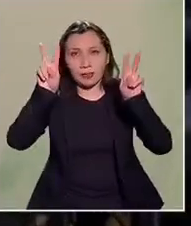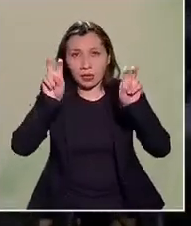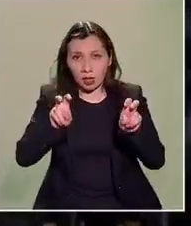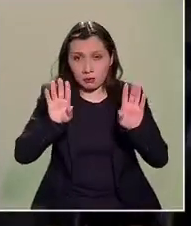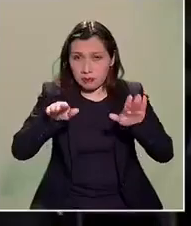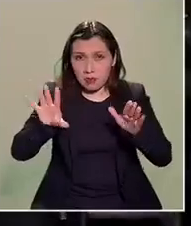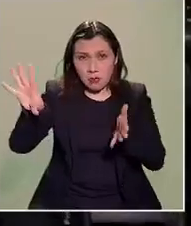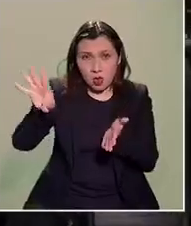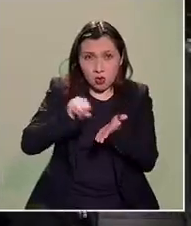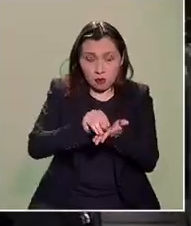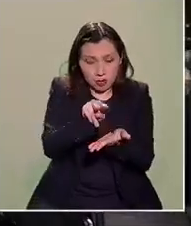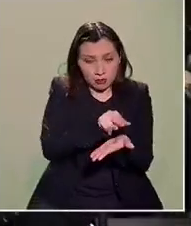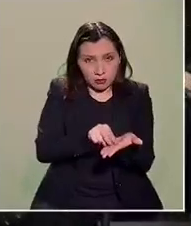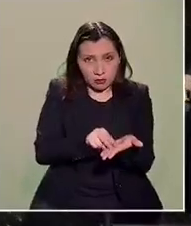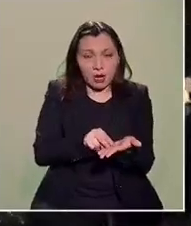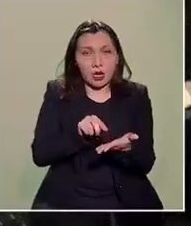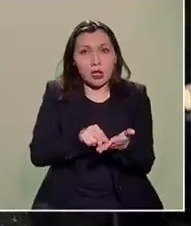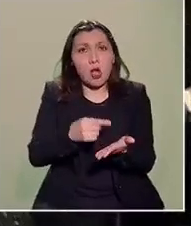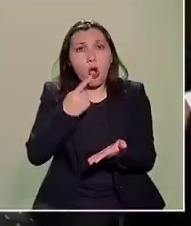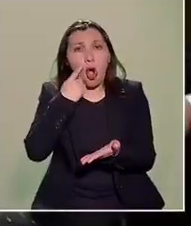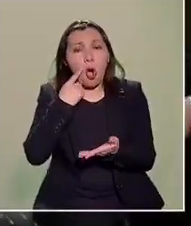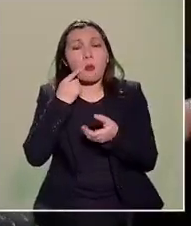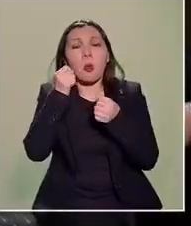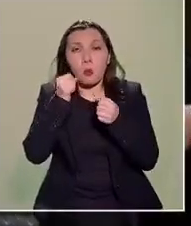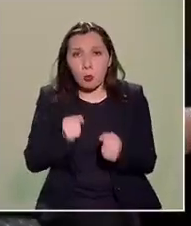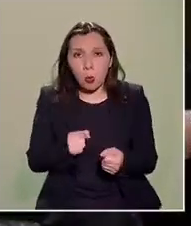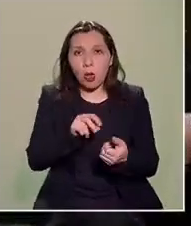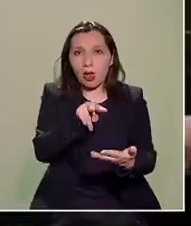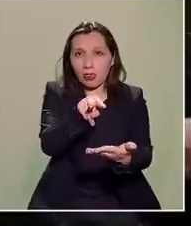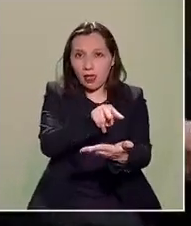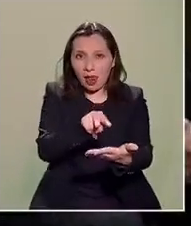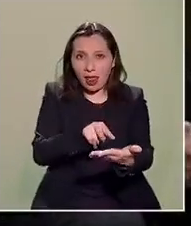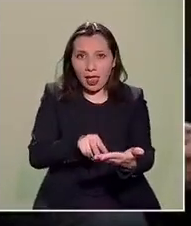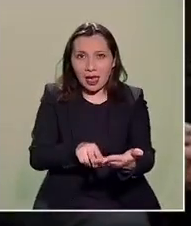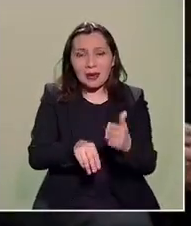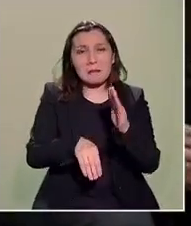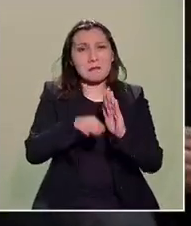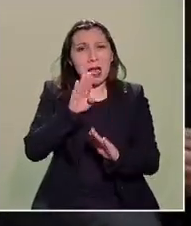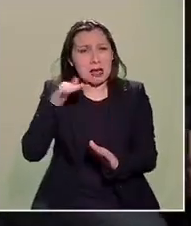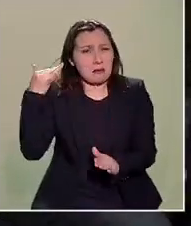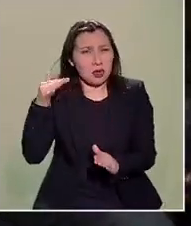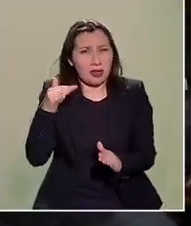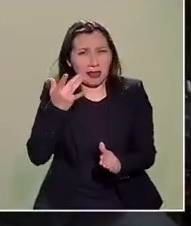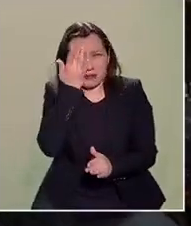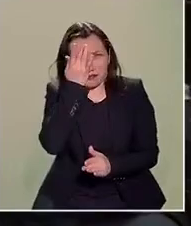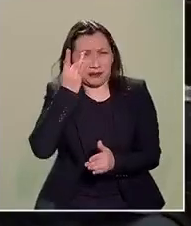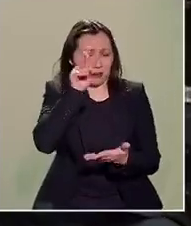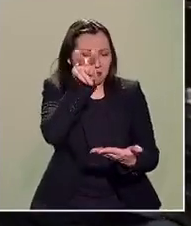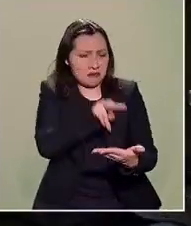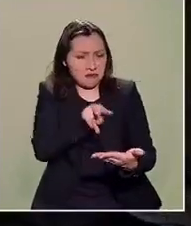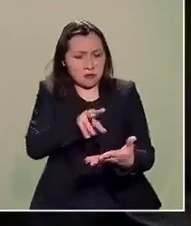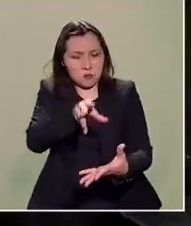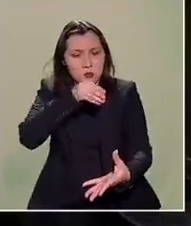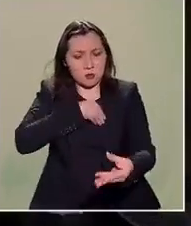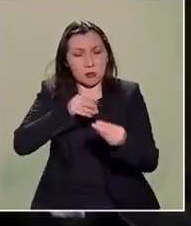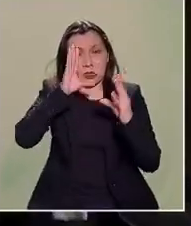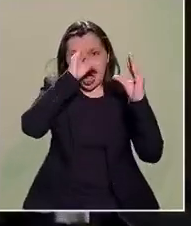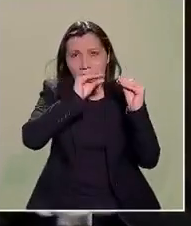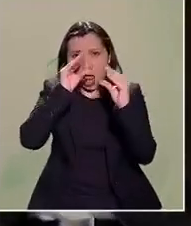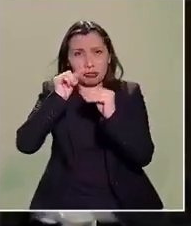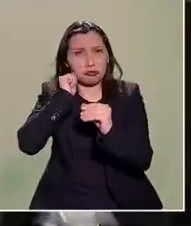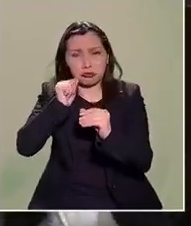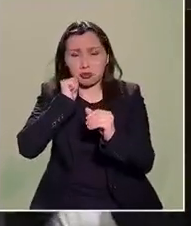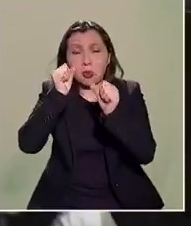textualmente dice el hombre puede leer a más importante- literato por la noche